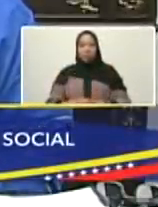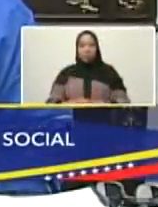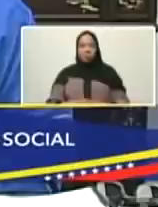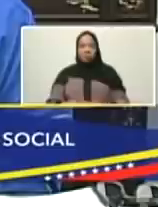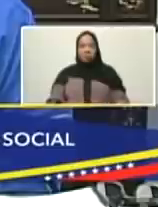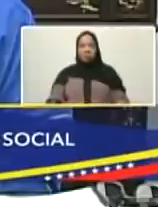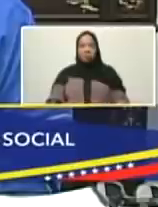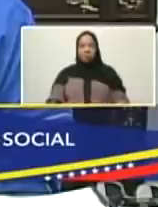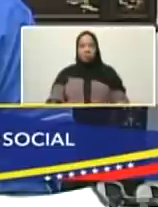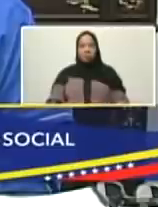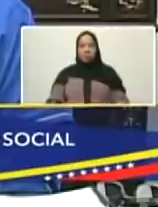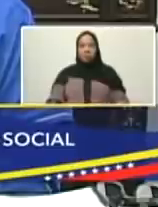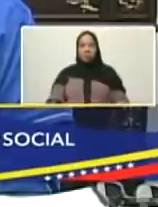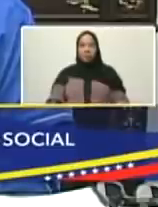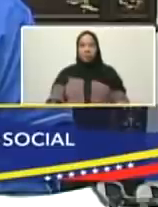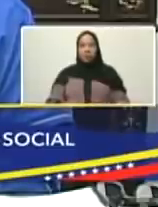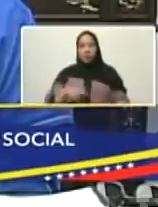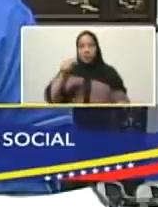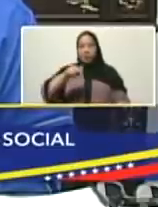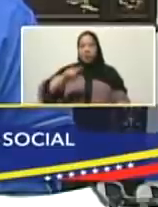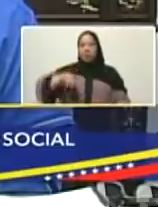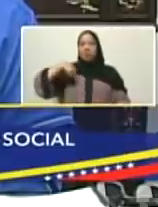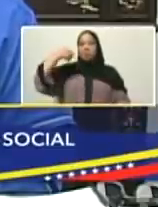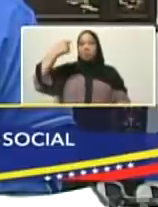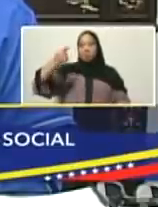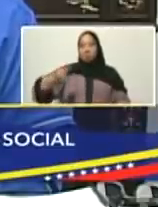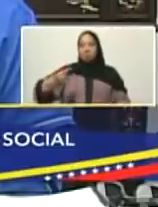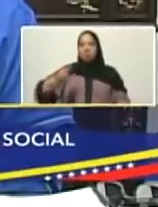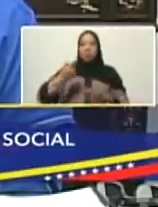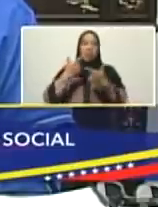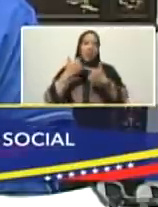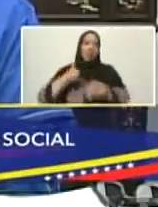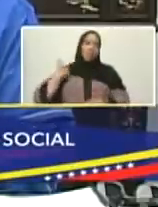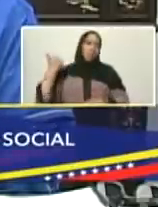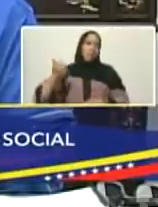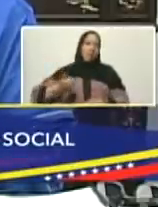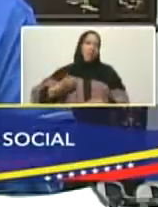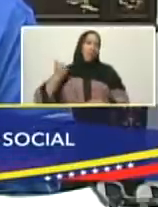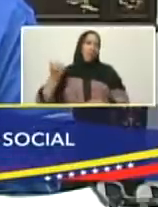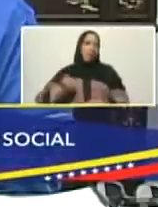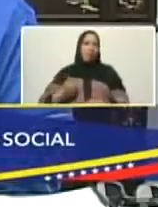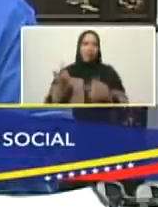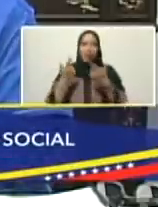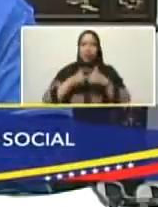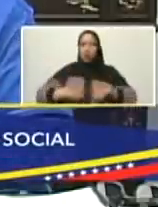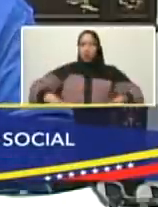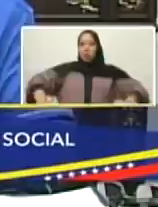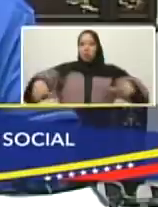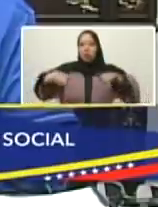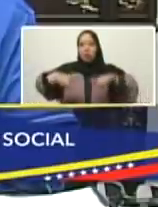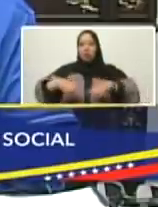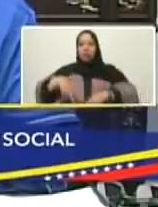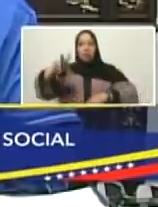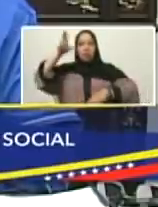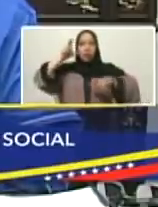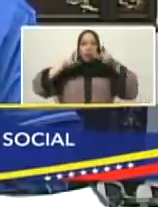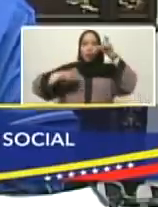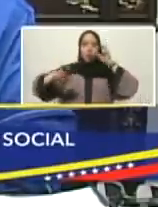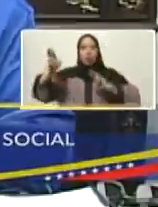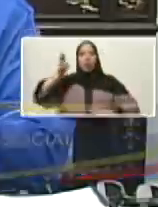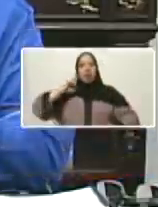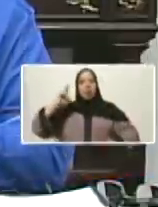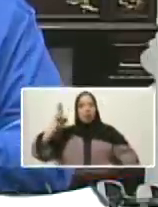aquí allá y más allá a través de la televisión nos escuchan en la radio